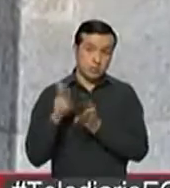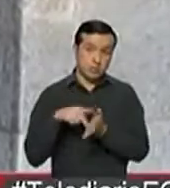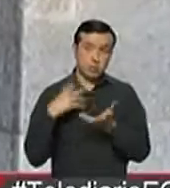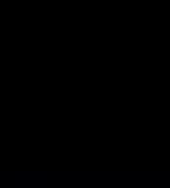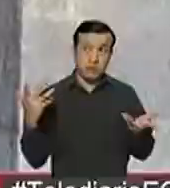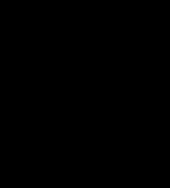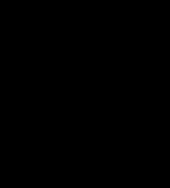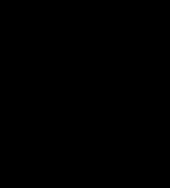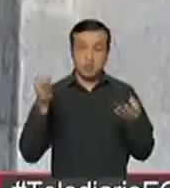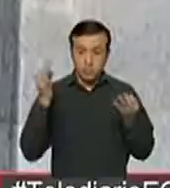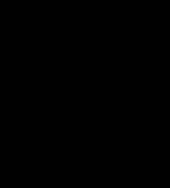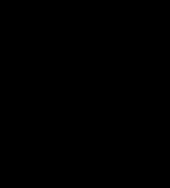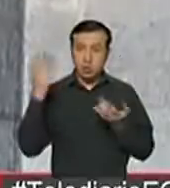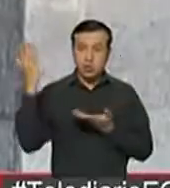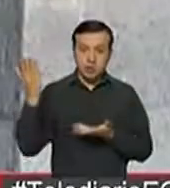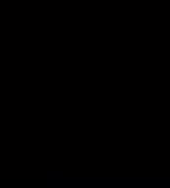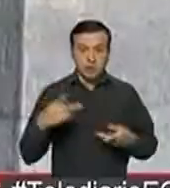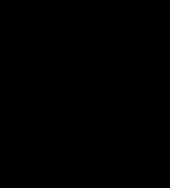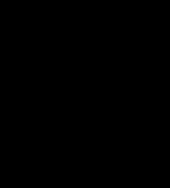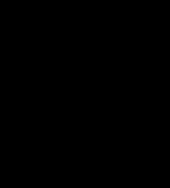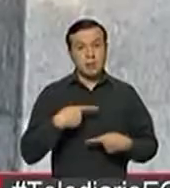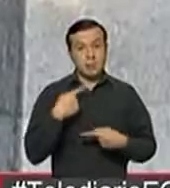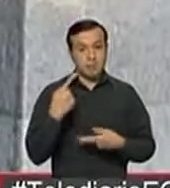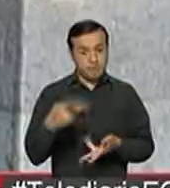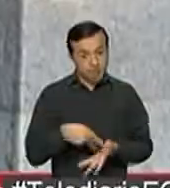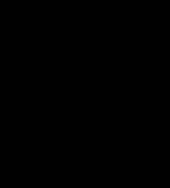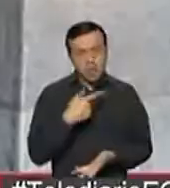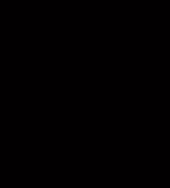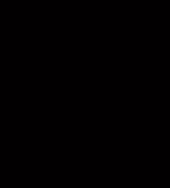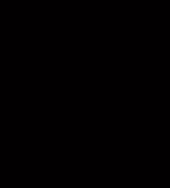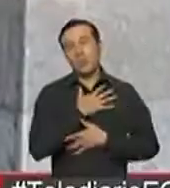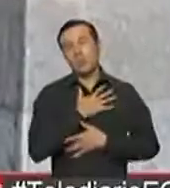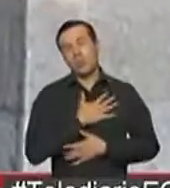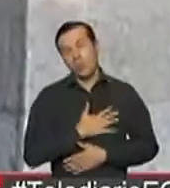es una bendición que hoy en día a que pague, pues.